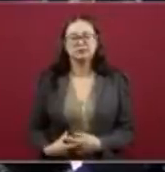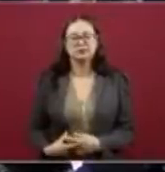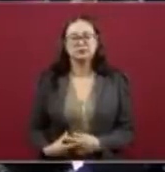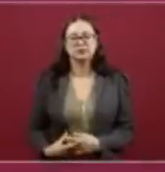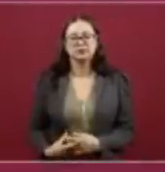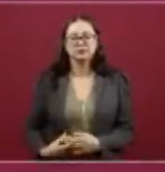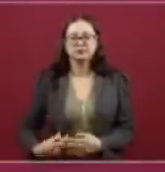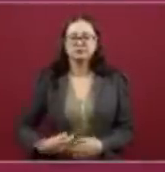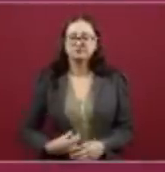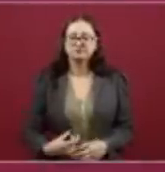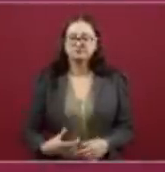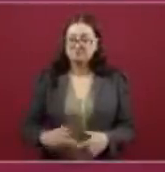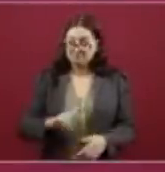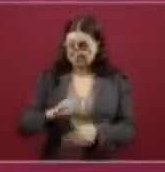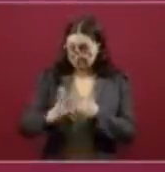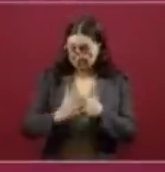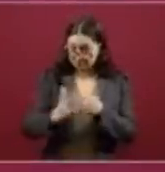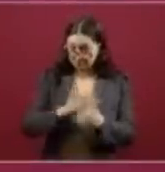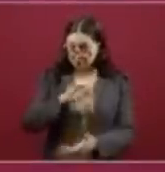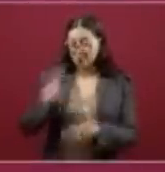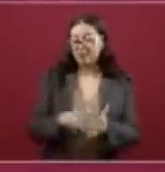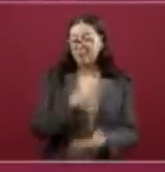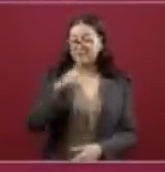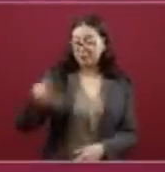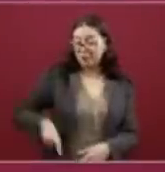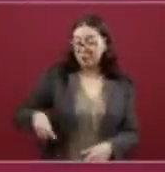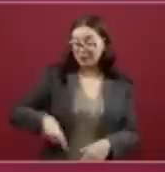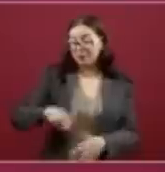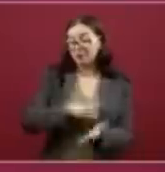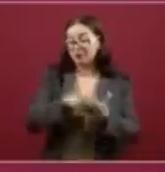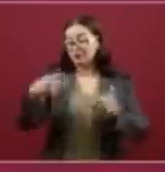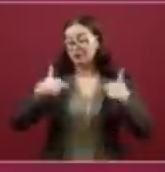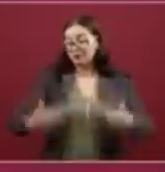el Estado no va a violar derechos humanos.